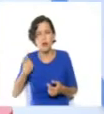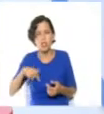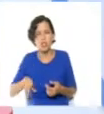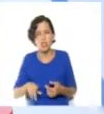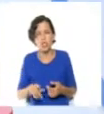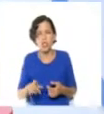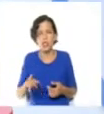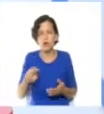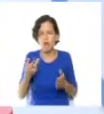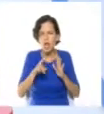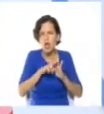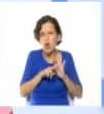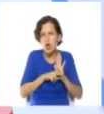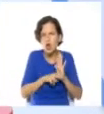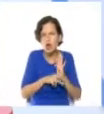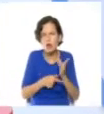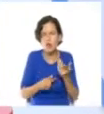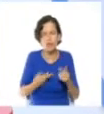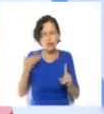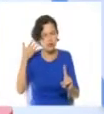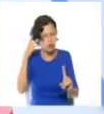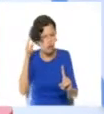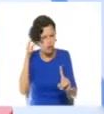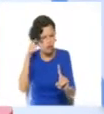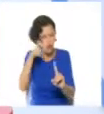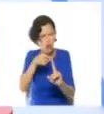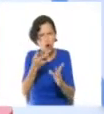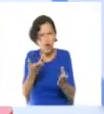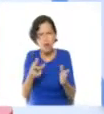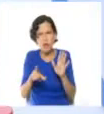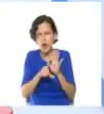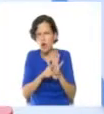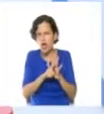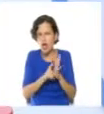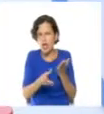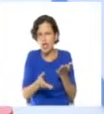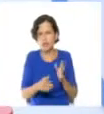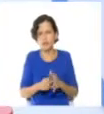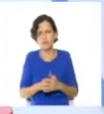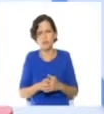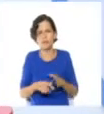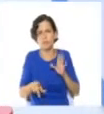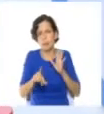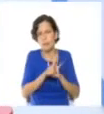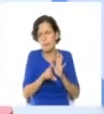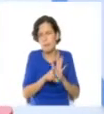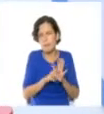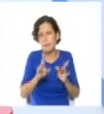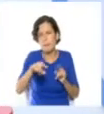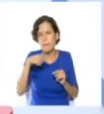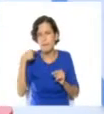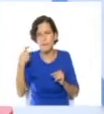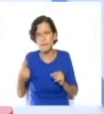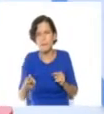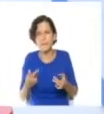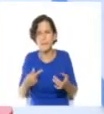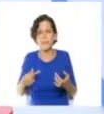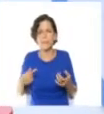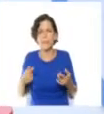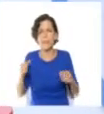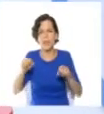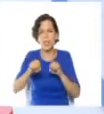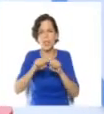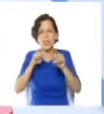unos lineamientos que le sirvieran de enfoque para una carta magna. Esa carta magna que posteriormente, en el siglo de